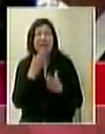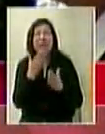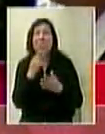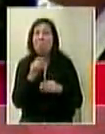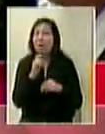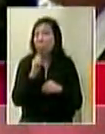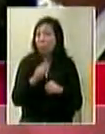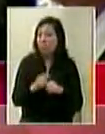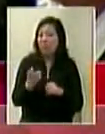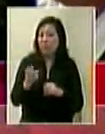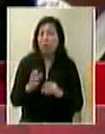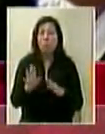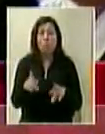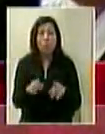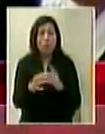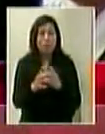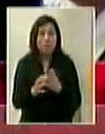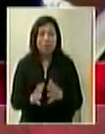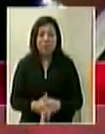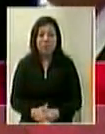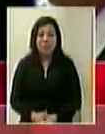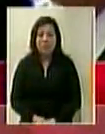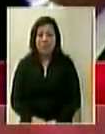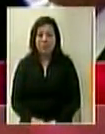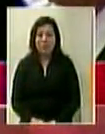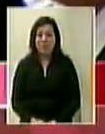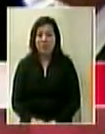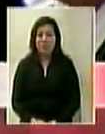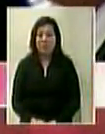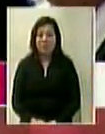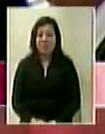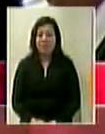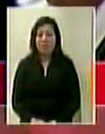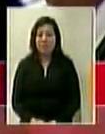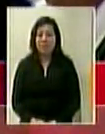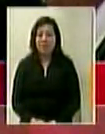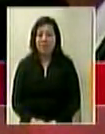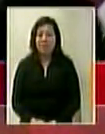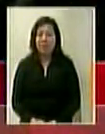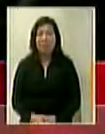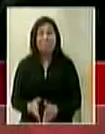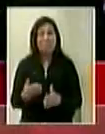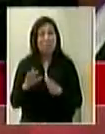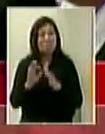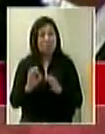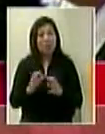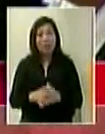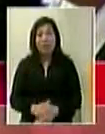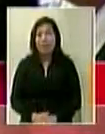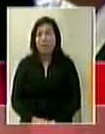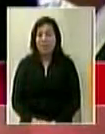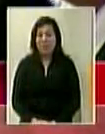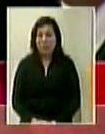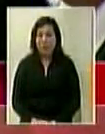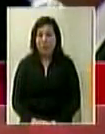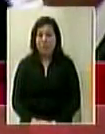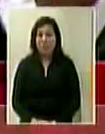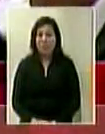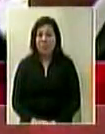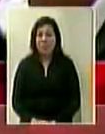parámetros reglamentarios de ley. De otro lado, señores, el riesgo para el interno entonces existía,